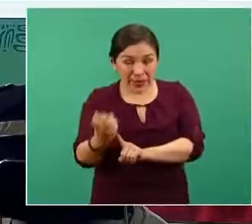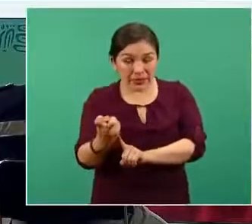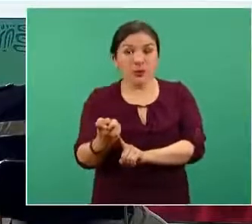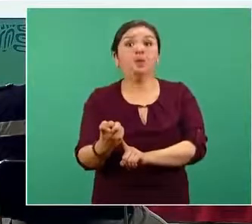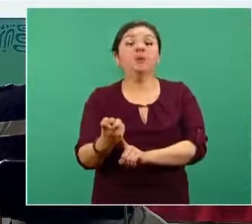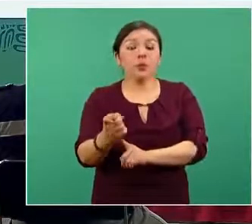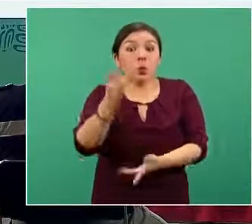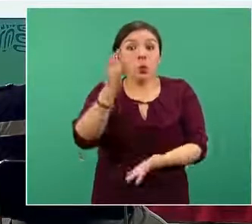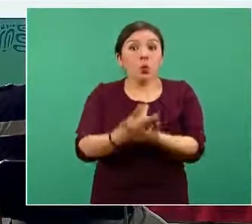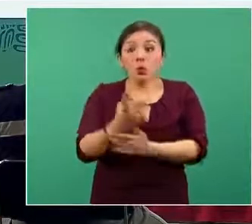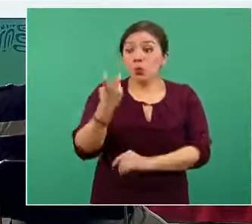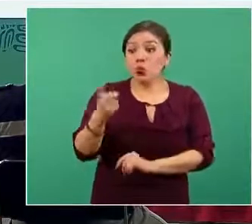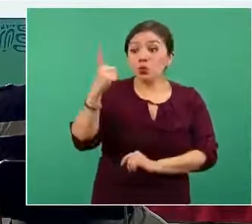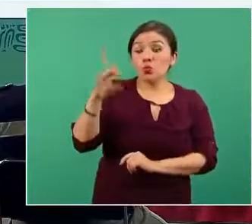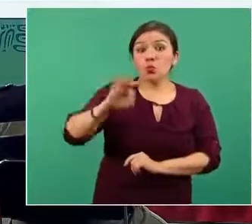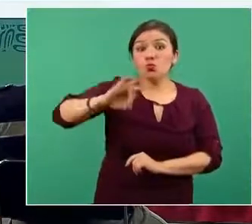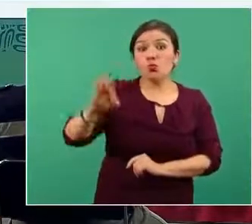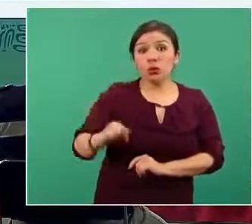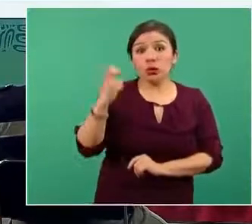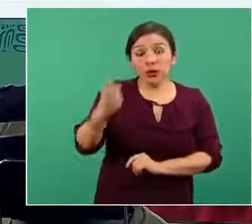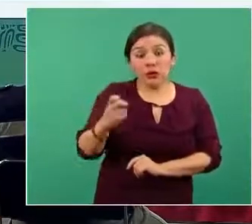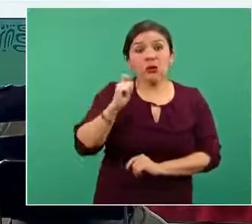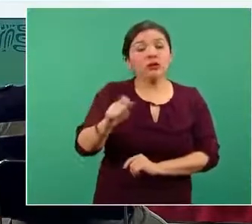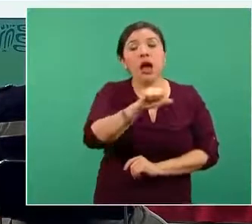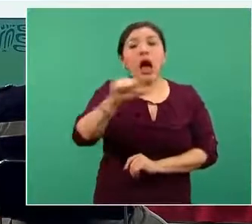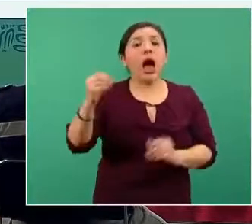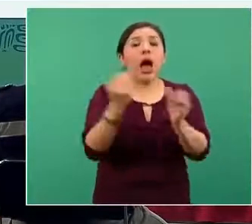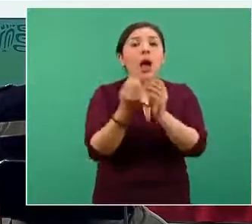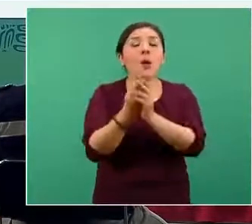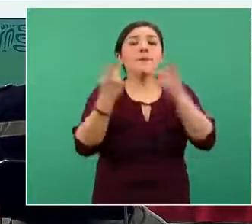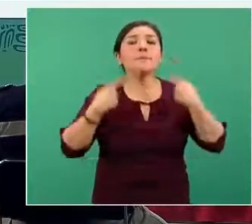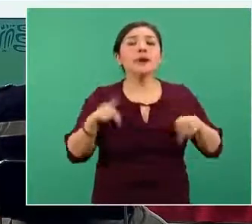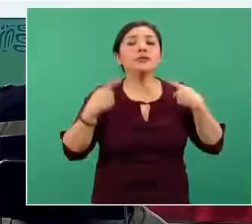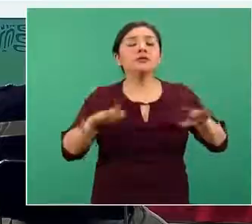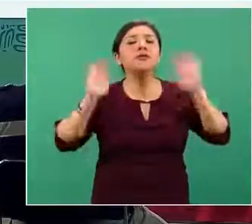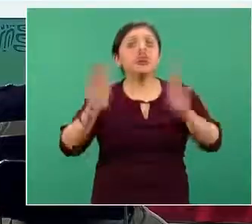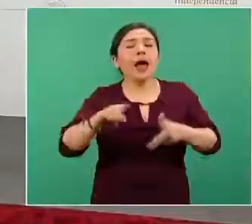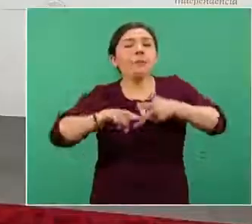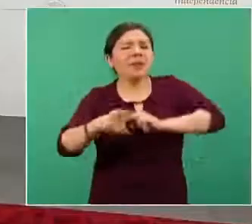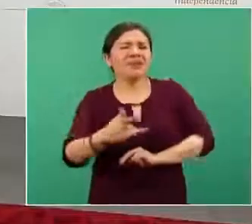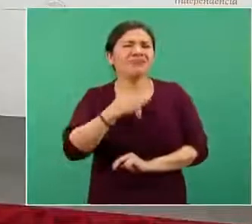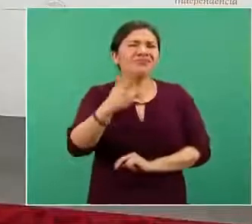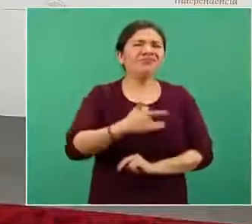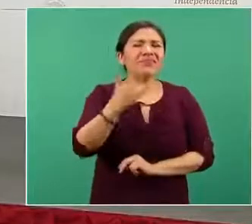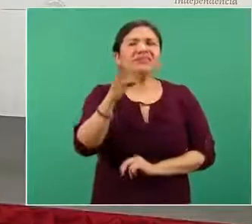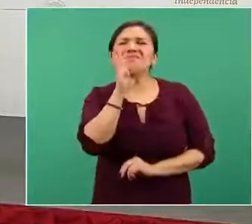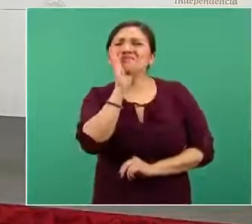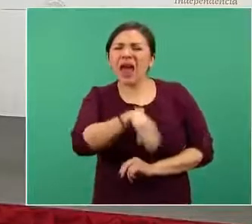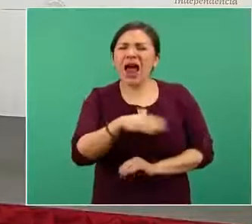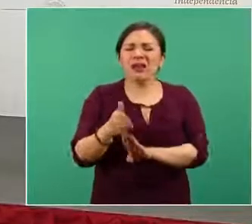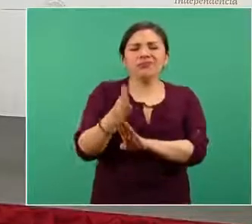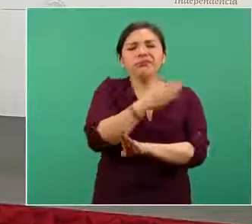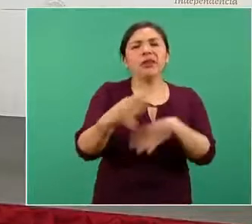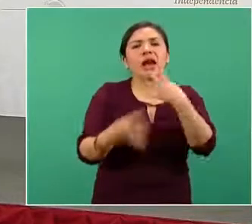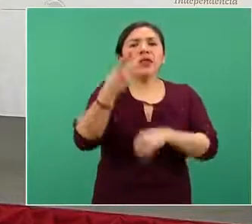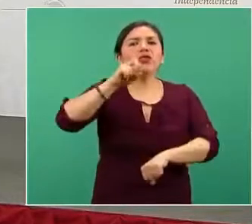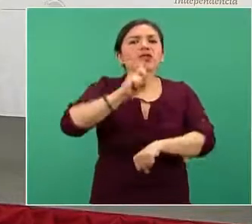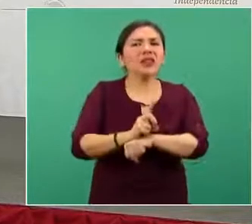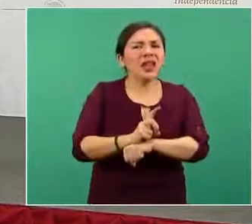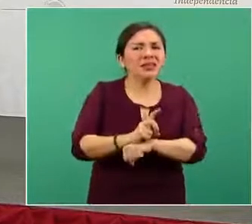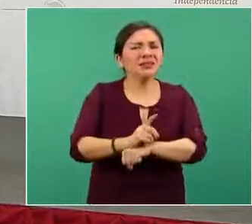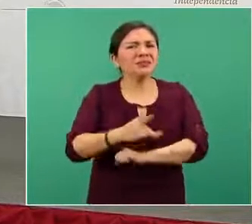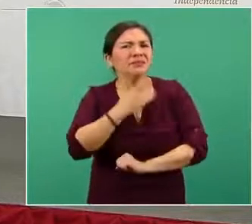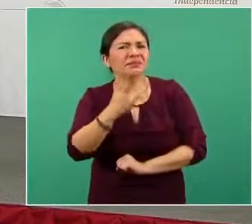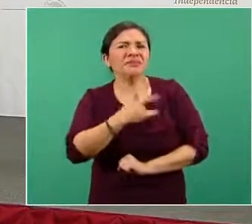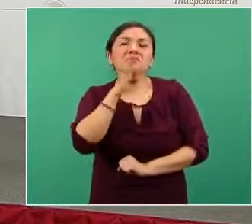y es solamente este 1% la población que ha desarrollado signos y síntomas en los últimos 14 días y